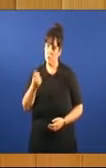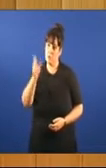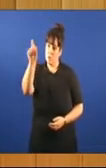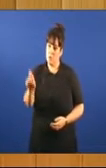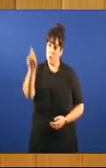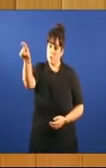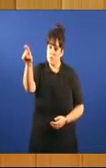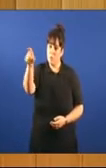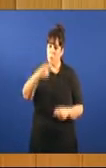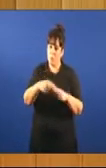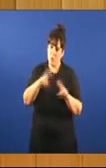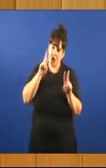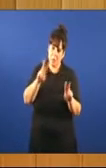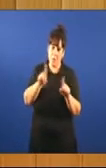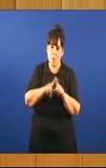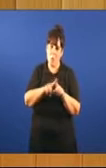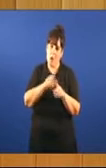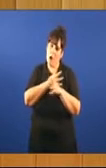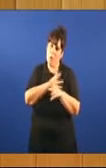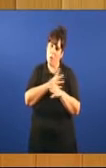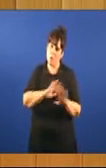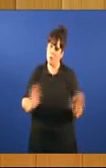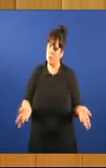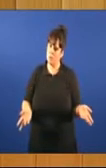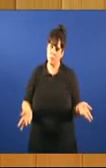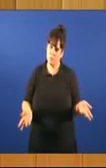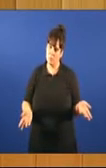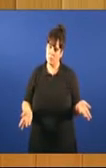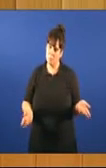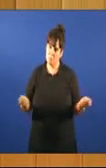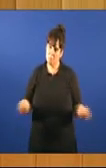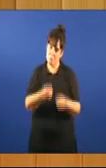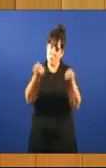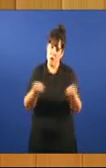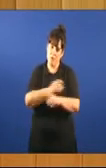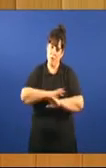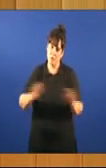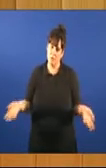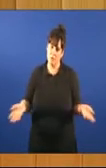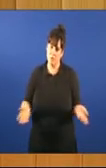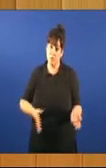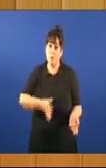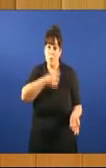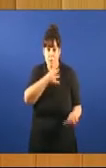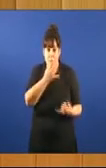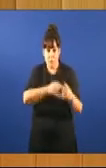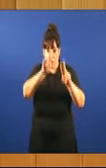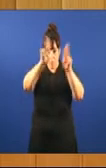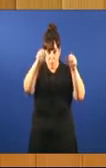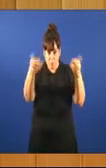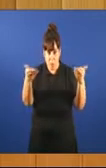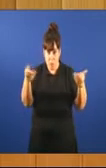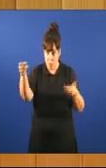marketing, como un xogo de apariencias. Por iso, agora ven este debate co titular de que ofrece